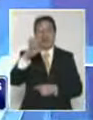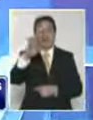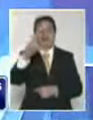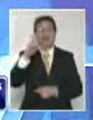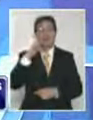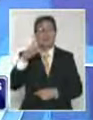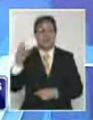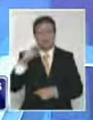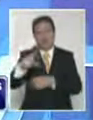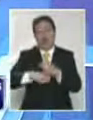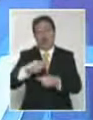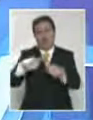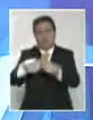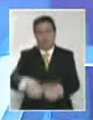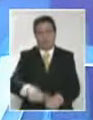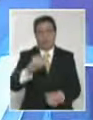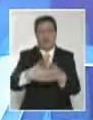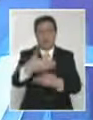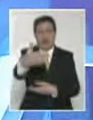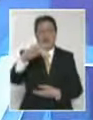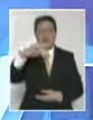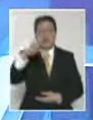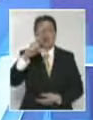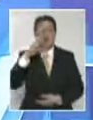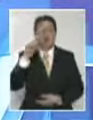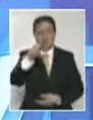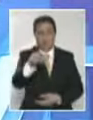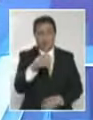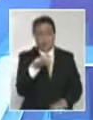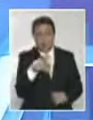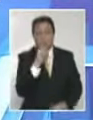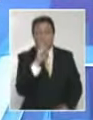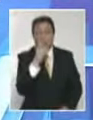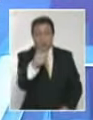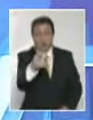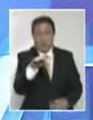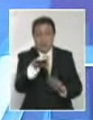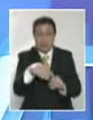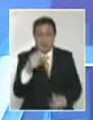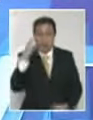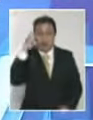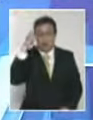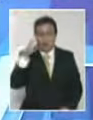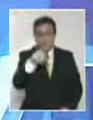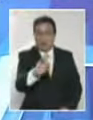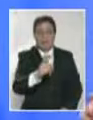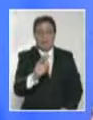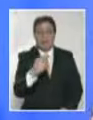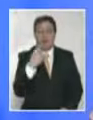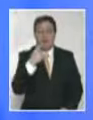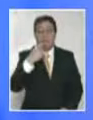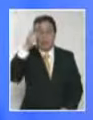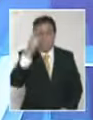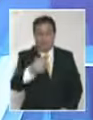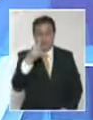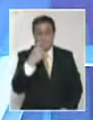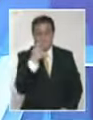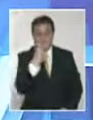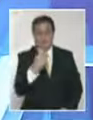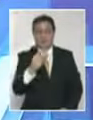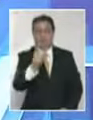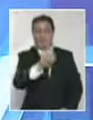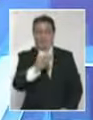Mercurio por muchos años. Ese es el problema, que tú sigues creyendo que no fue una política de buena fe. Sigues pensando que Pinochet,